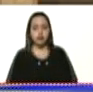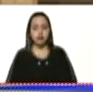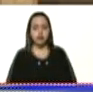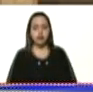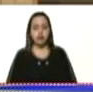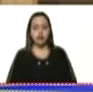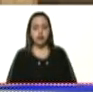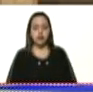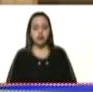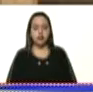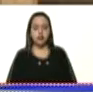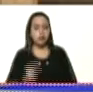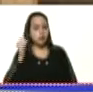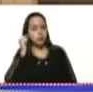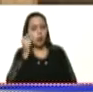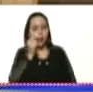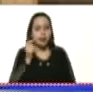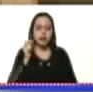historiadoras,